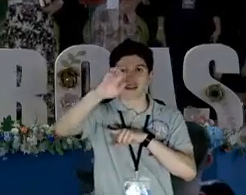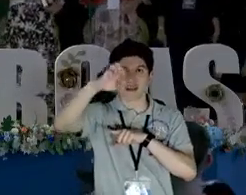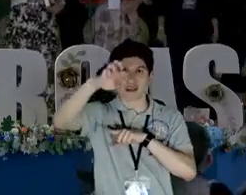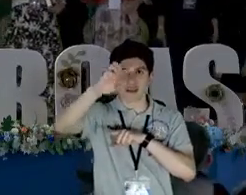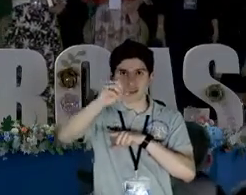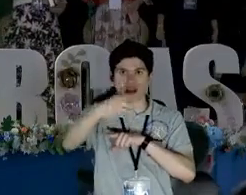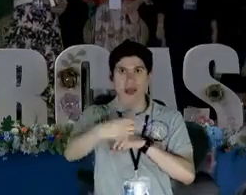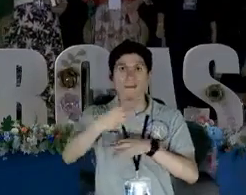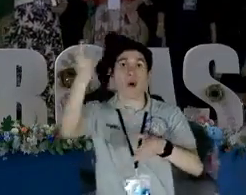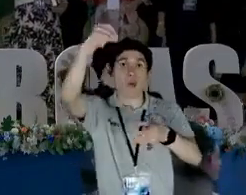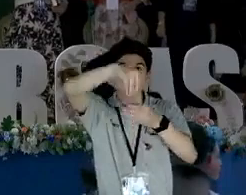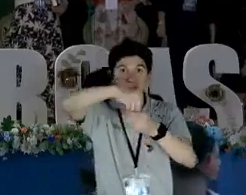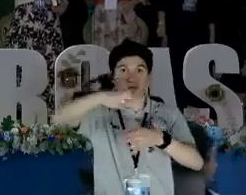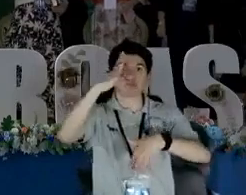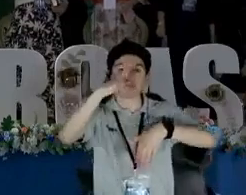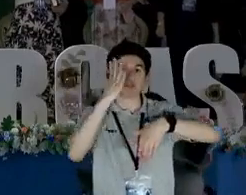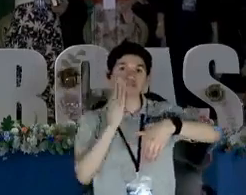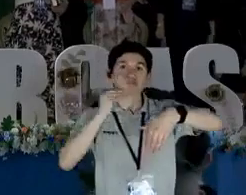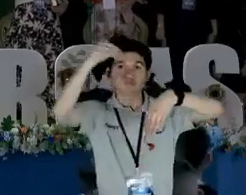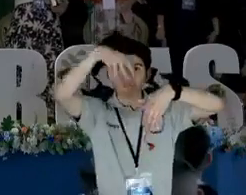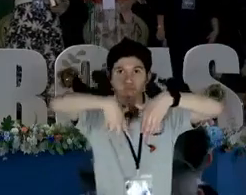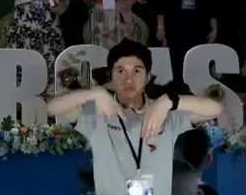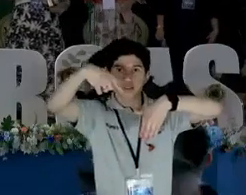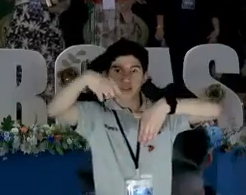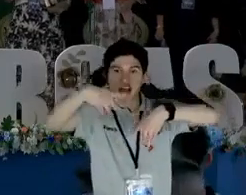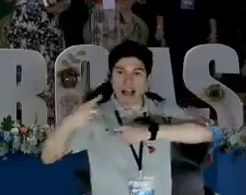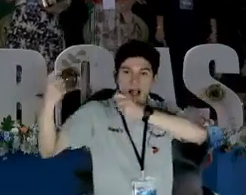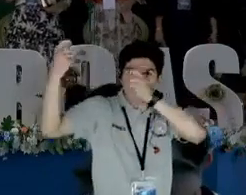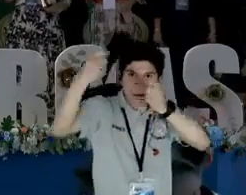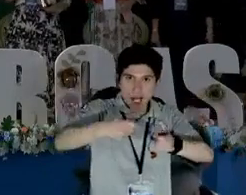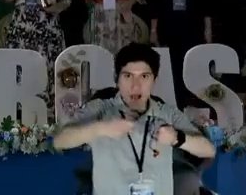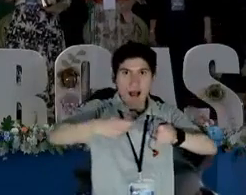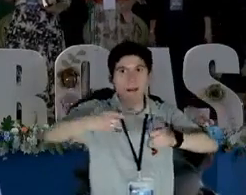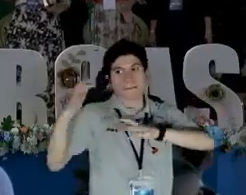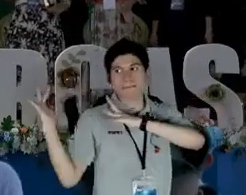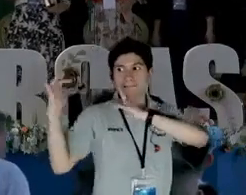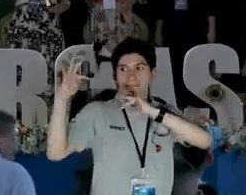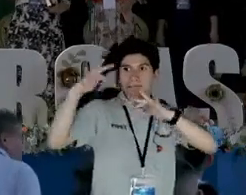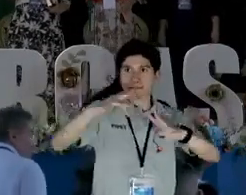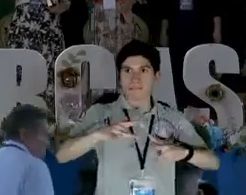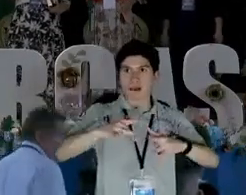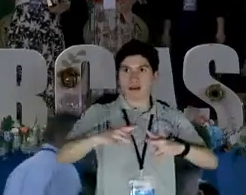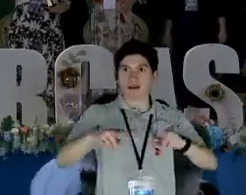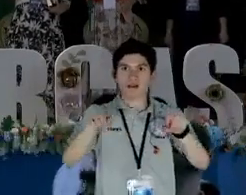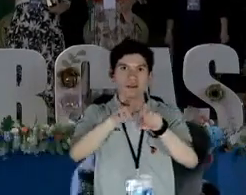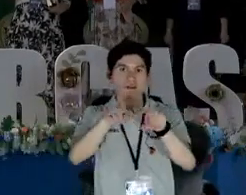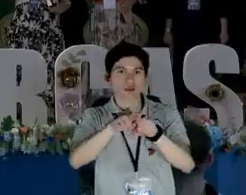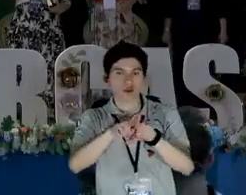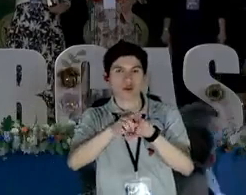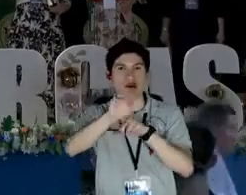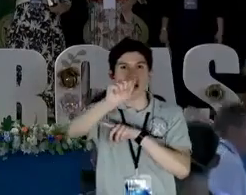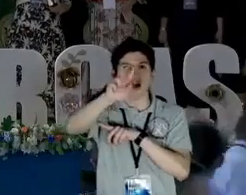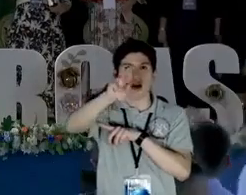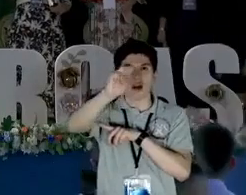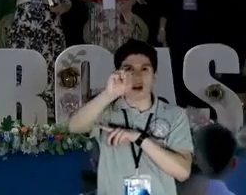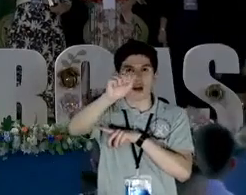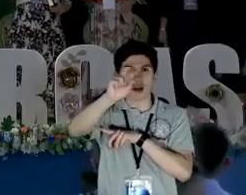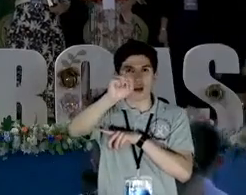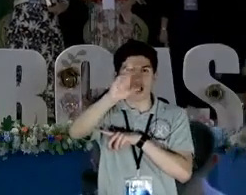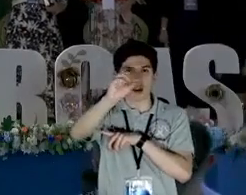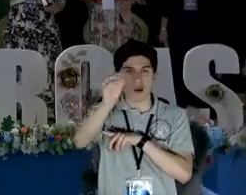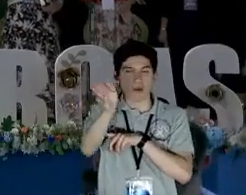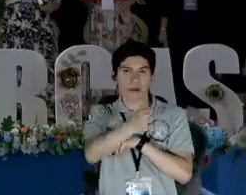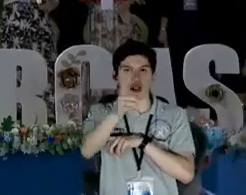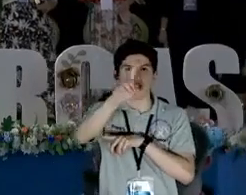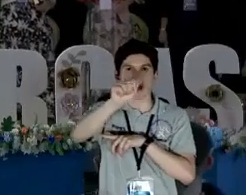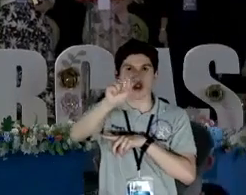de ancianos, quien ha sido delegado para esta convención. A nuestro hermano Armando Sánchez, nuestro